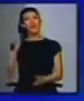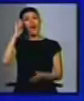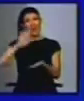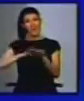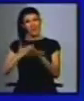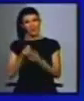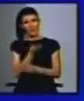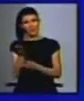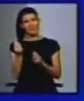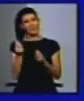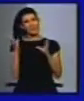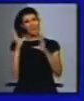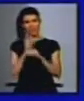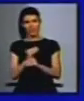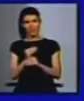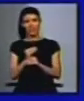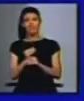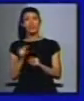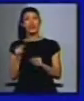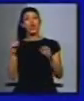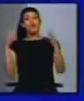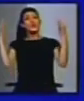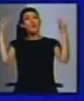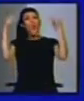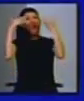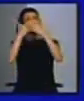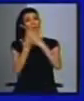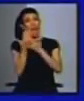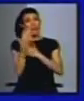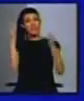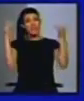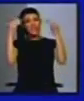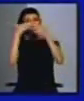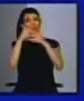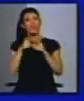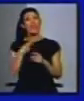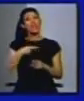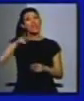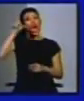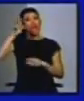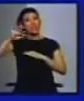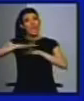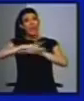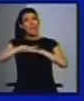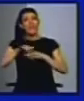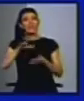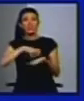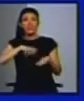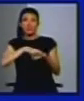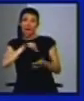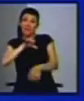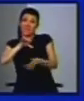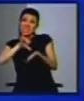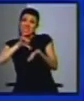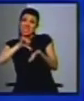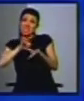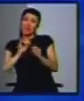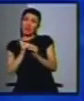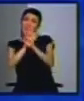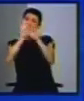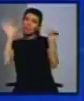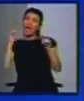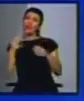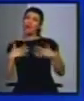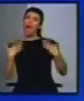Hola, ¿cómo están ustedes? Muy buenas noches. Nubosidad matinal presentaron las playas del norte. Las ciudades del centro se mantuvieron despejadas y con